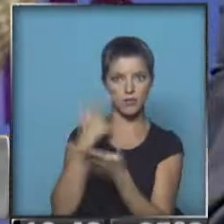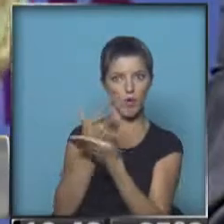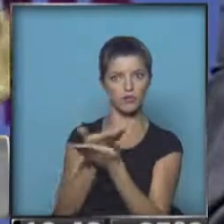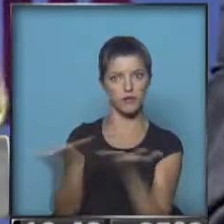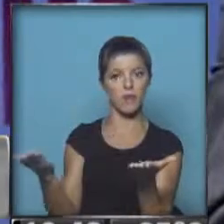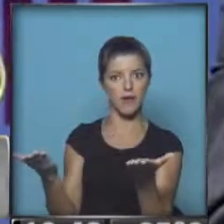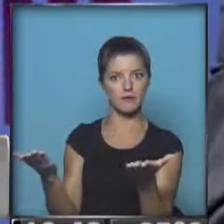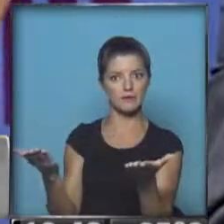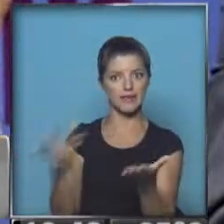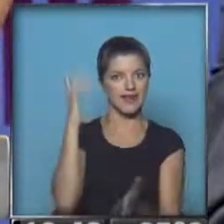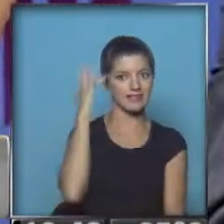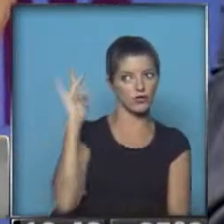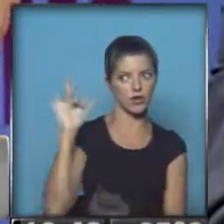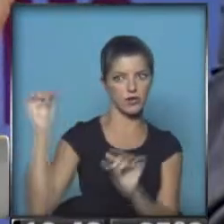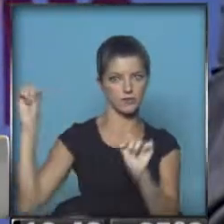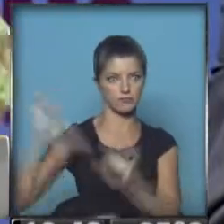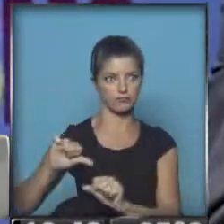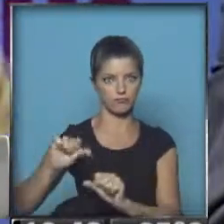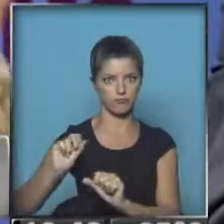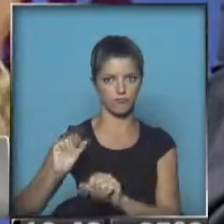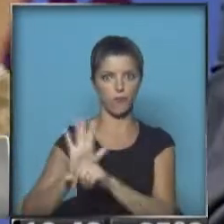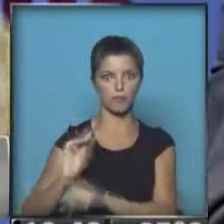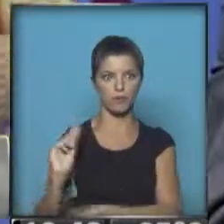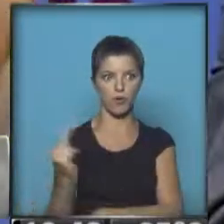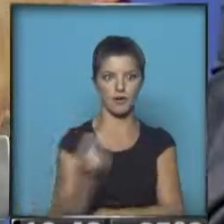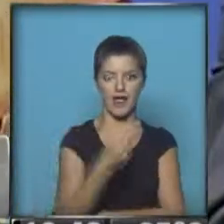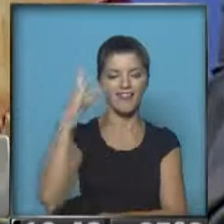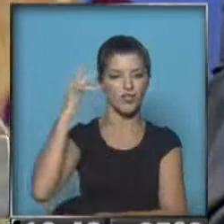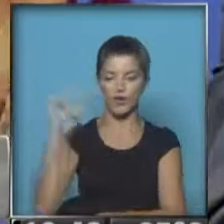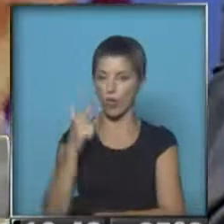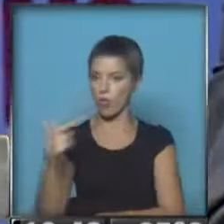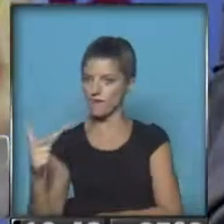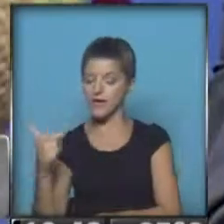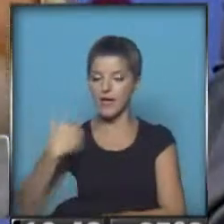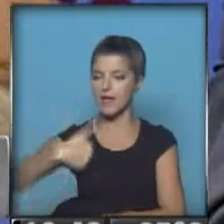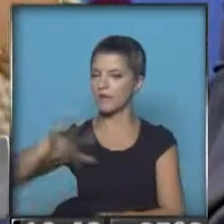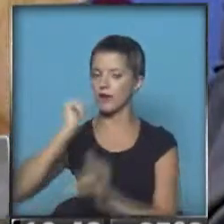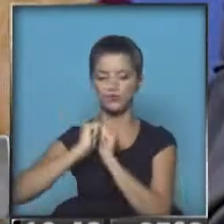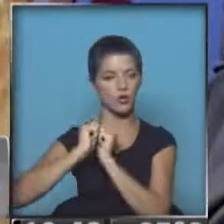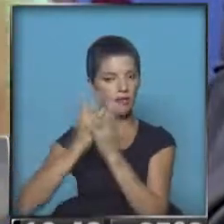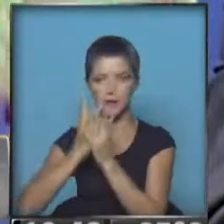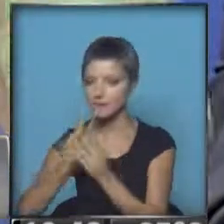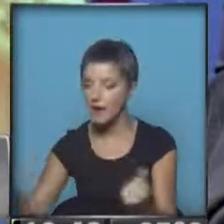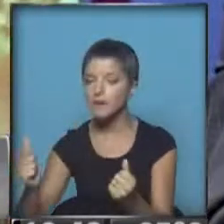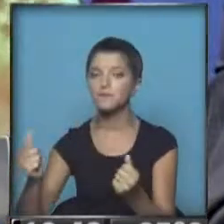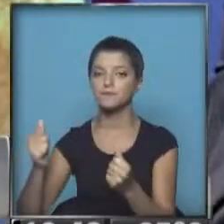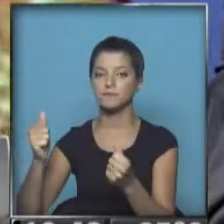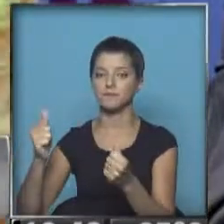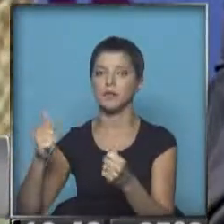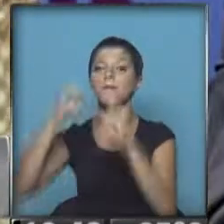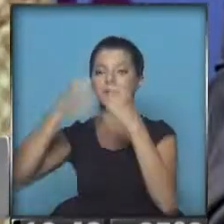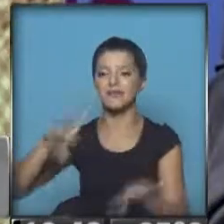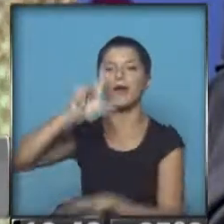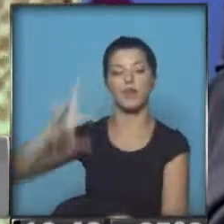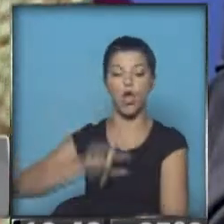de defunción de las ideologías, de que habían muerto las ideologías, que venía el fin de la historia, que se instalaba el